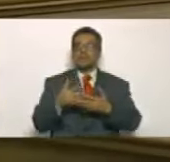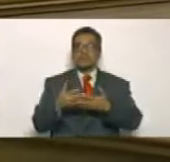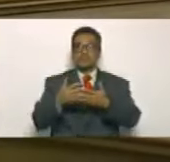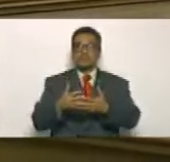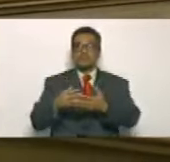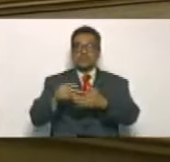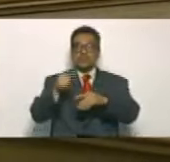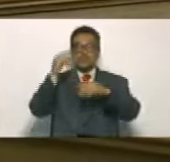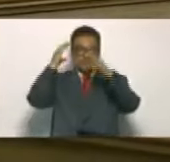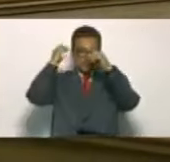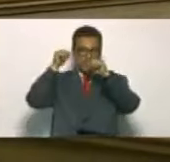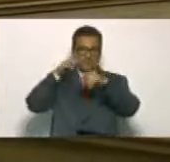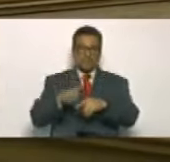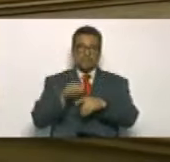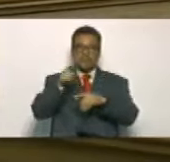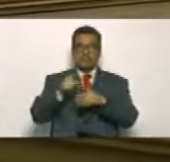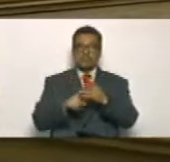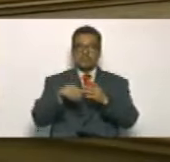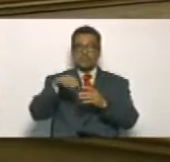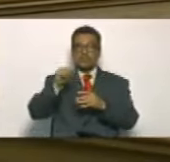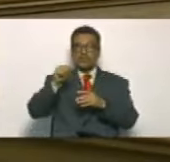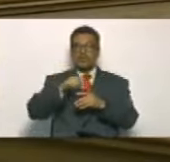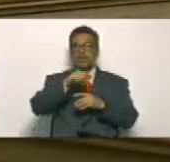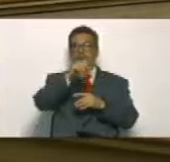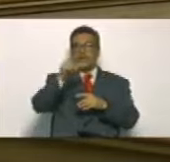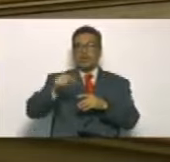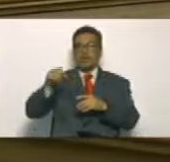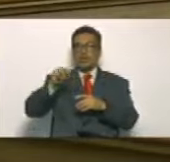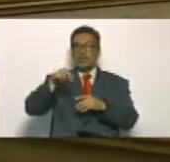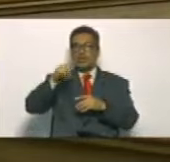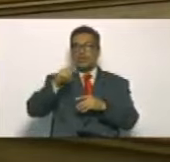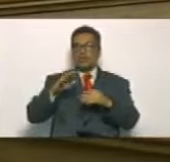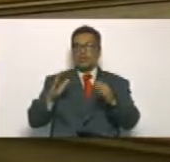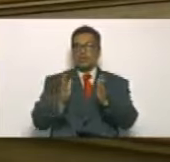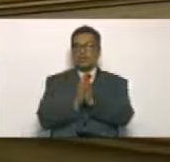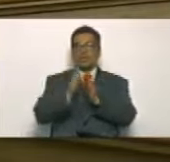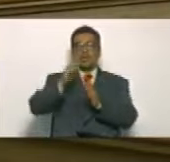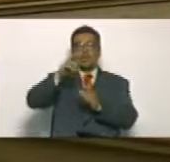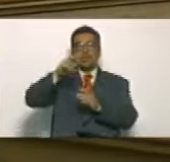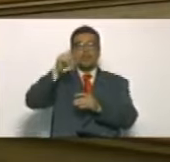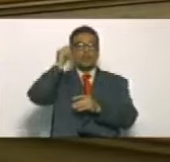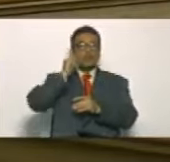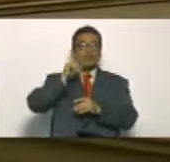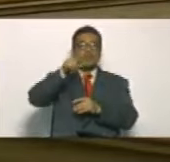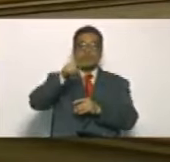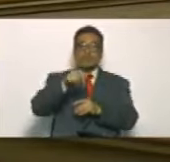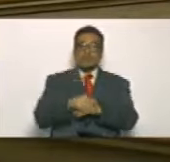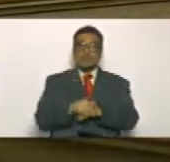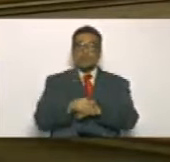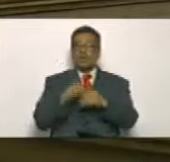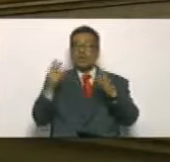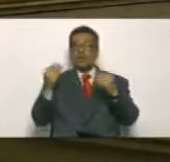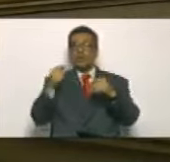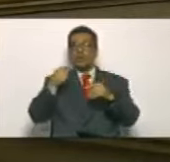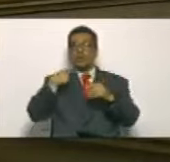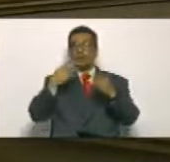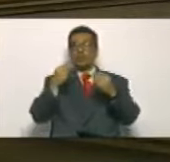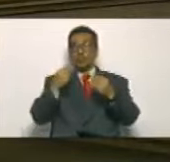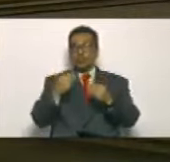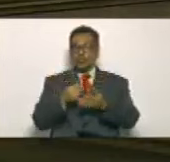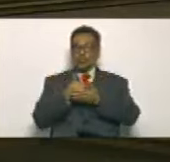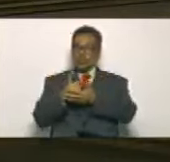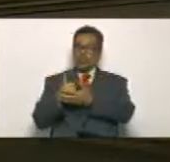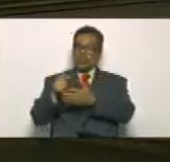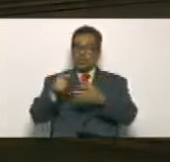senador por el Alto Orinoco. Antonio José de Sucre, quien tiene muchos